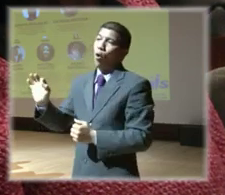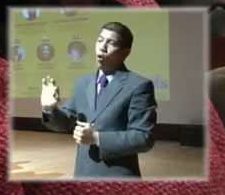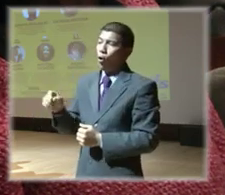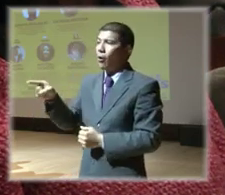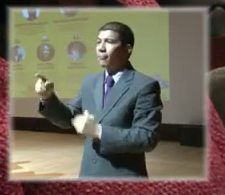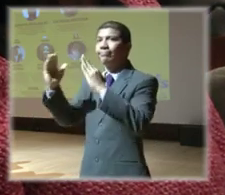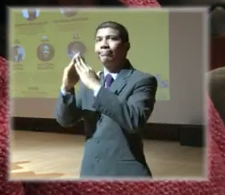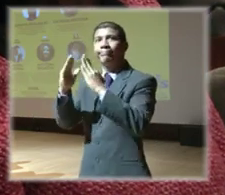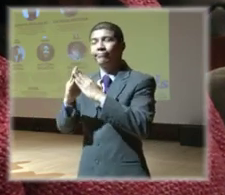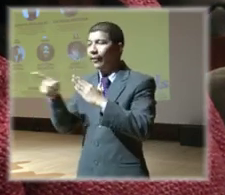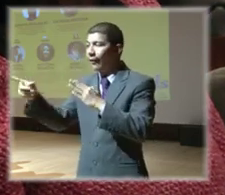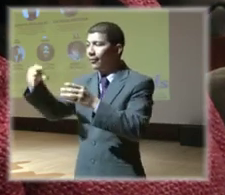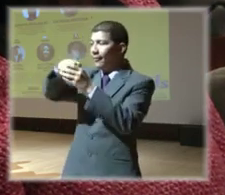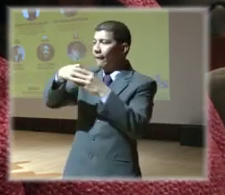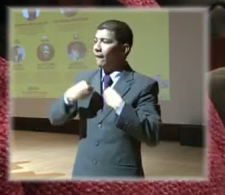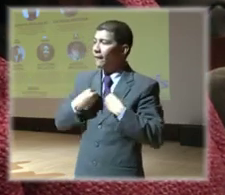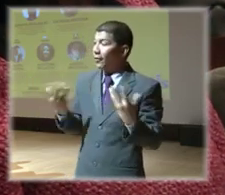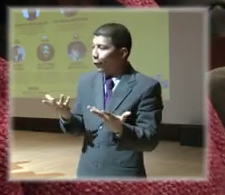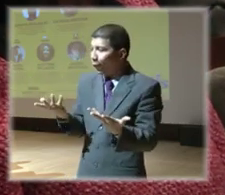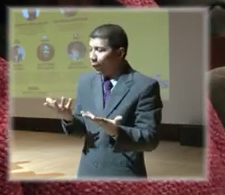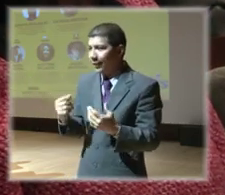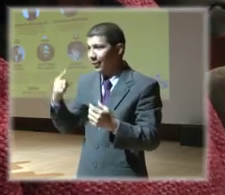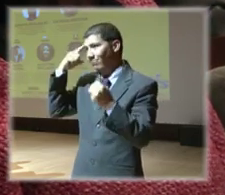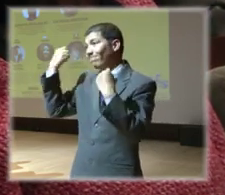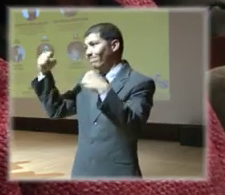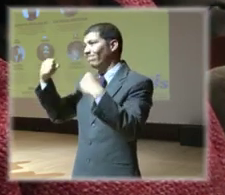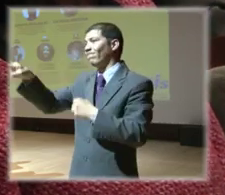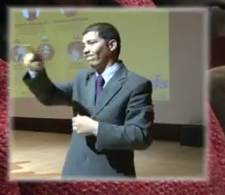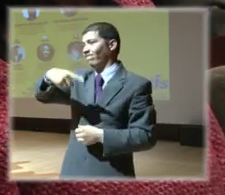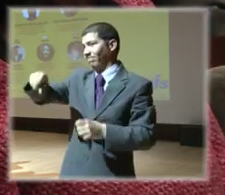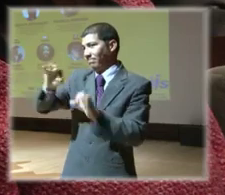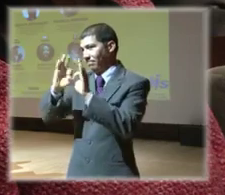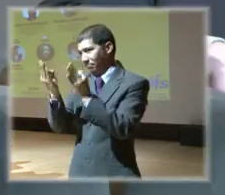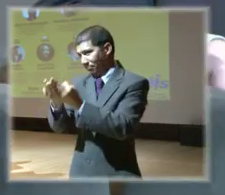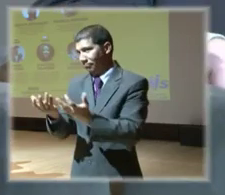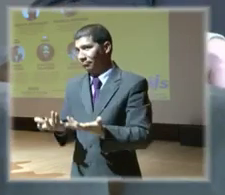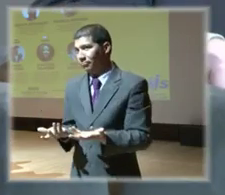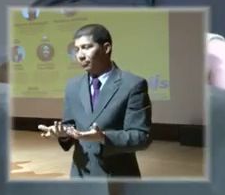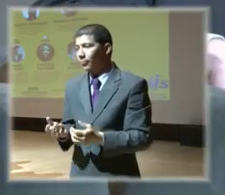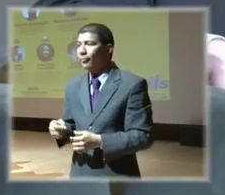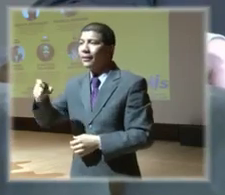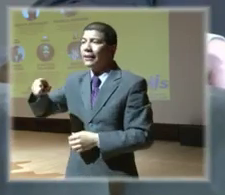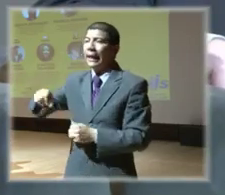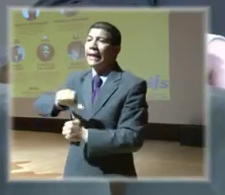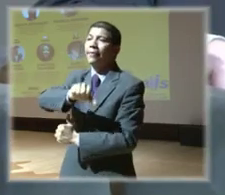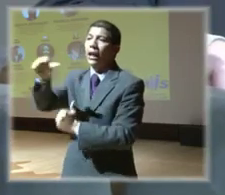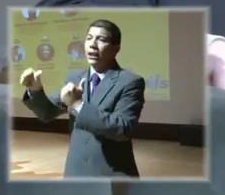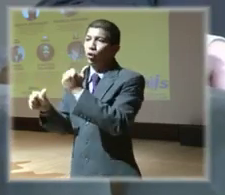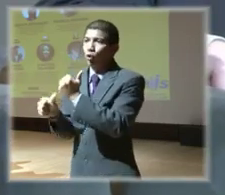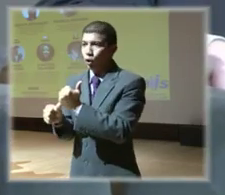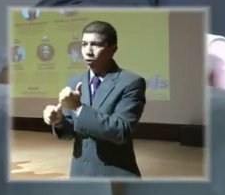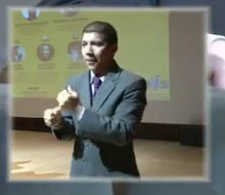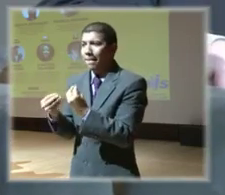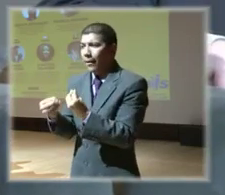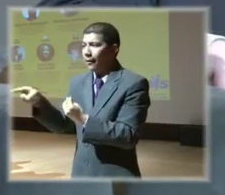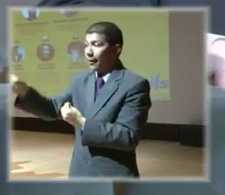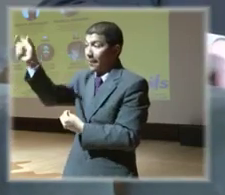vivir. Como práctica regular, los fondos de pensiones exigen la interdicción para recibir esa pensión de